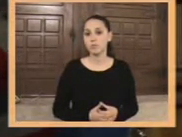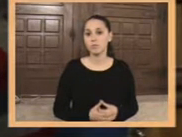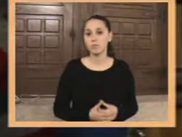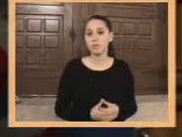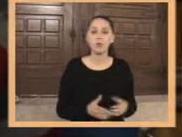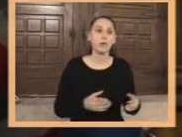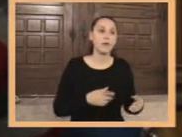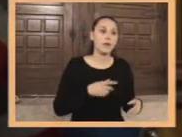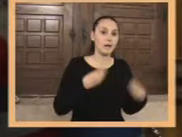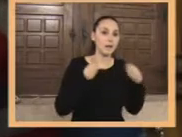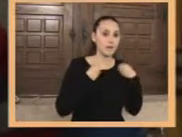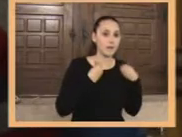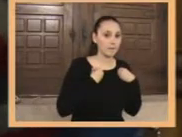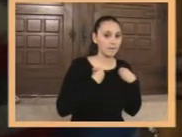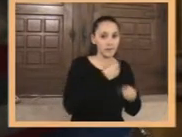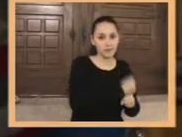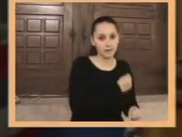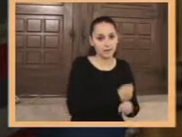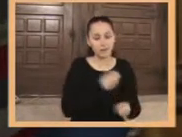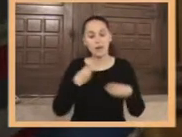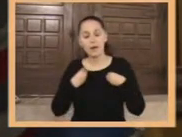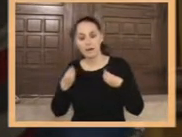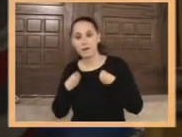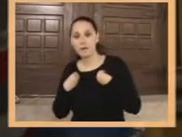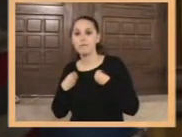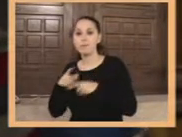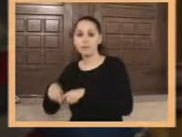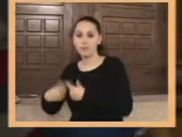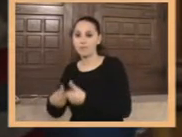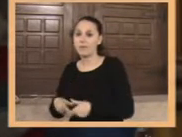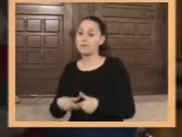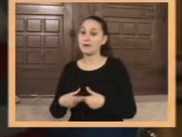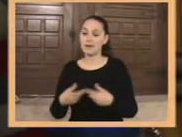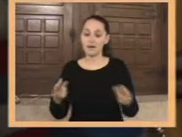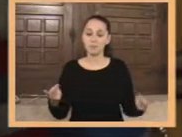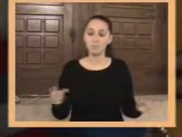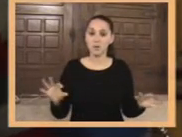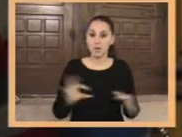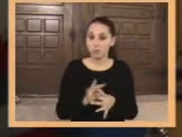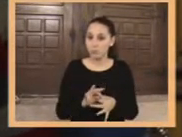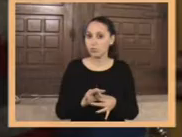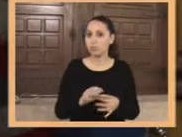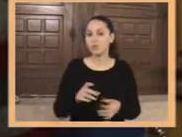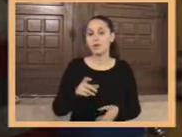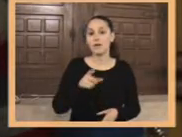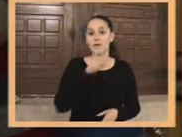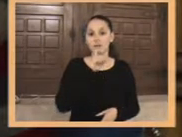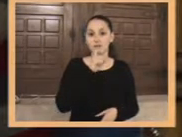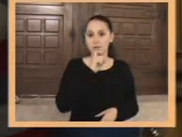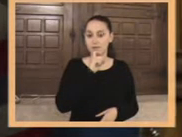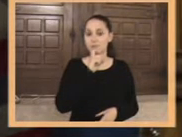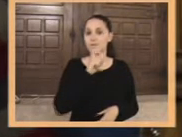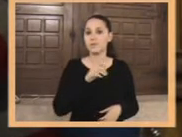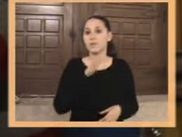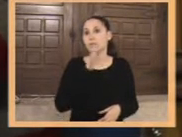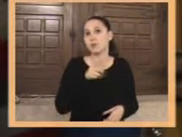conciliar la vida laboral y familiar es compleja, ¿no? Ya se lo dije el otro día en la Junta de Portavoces, que un pleno a